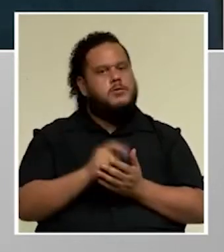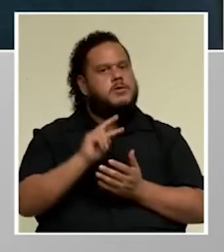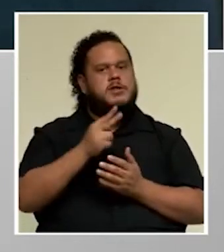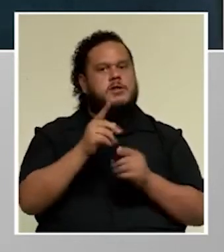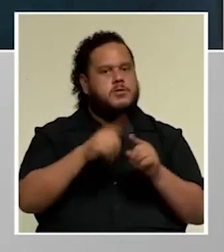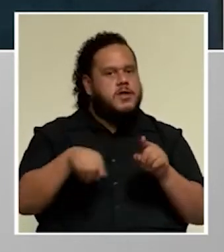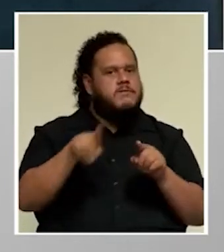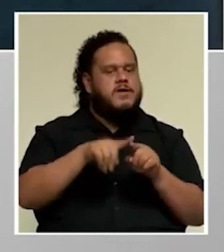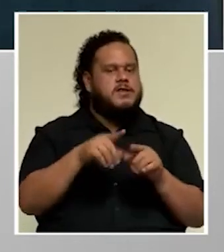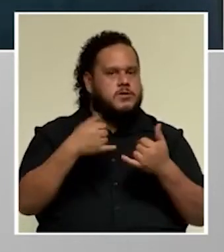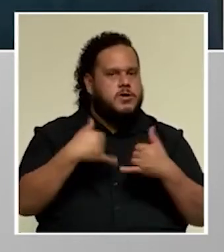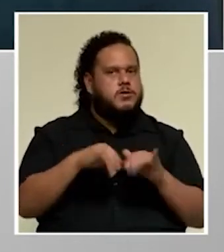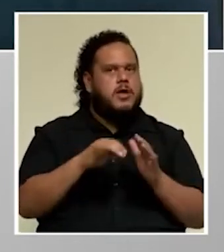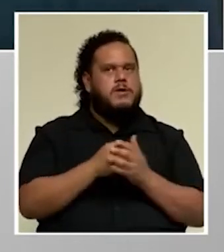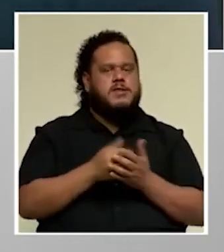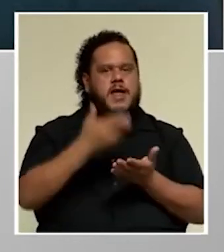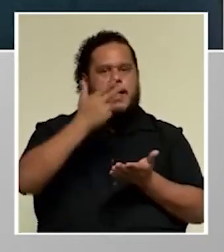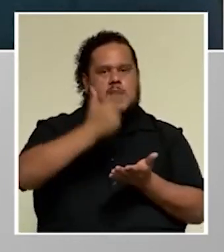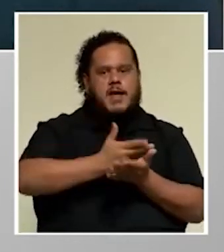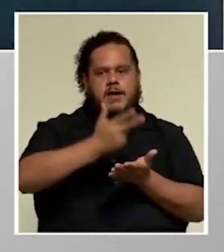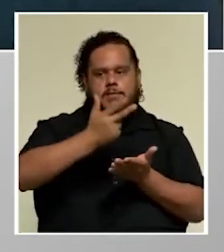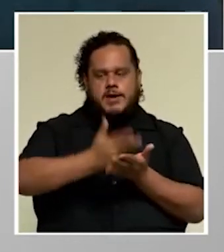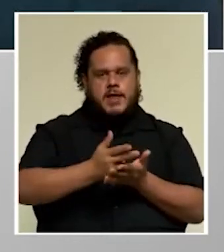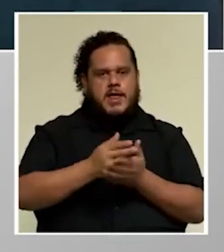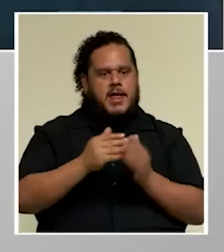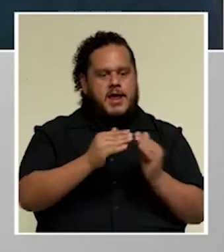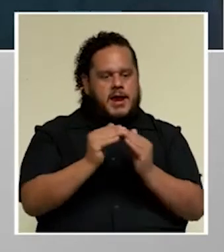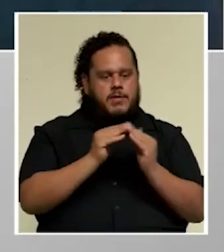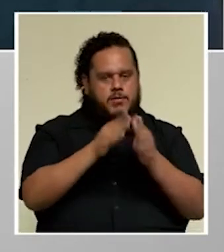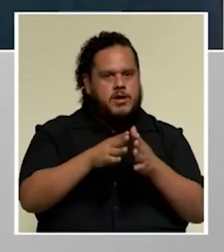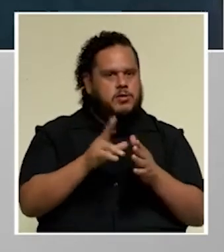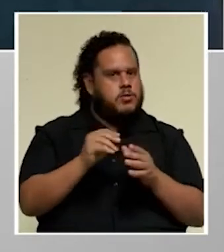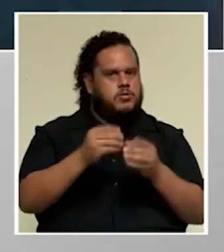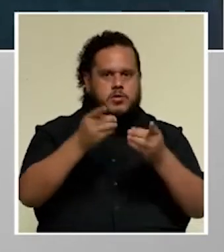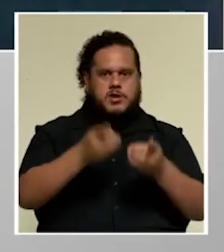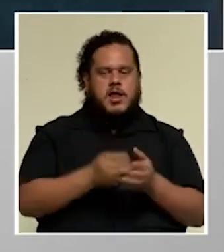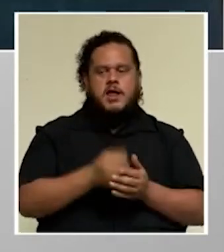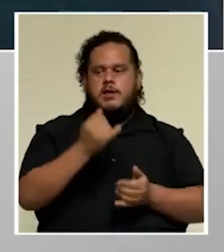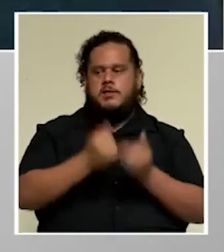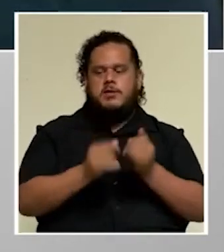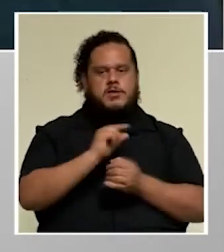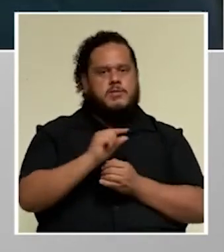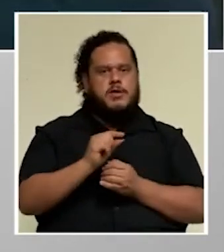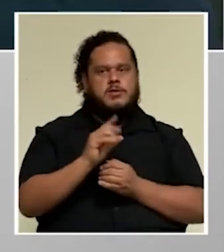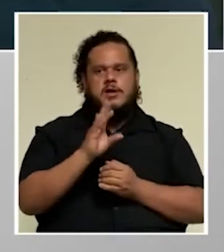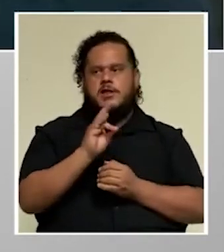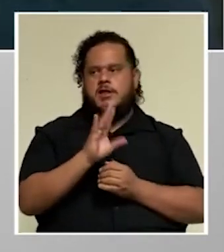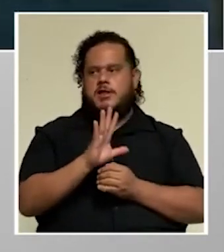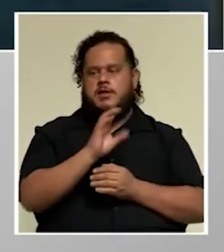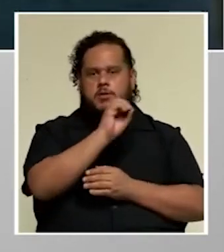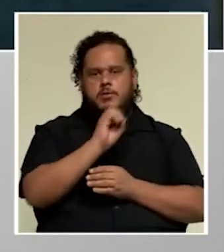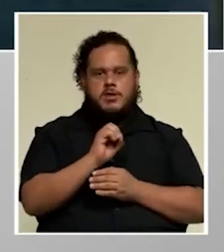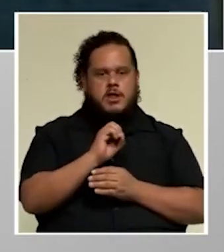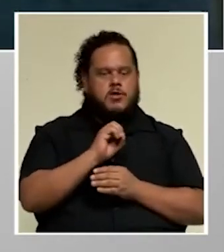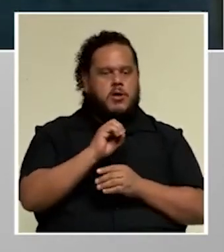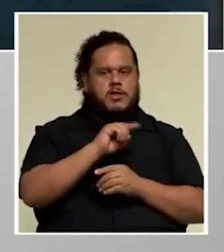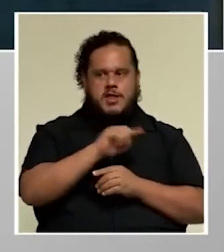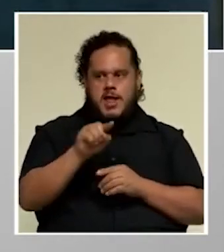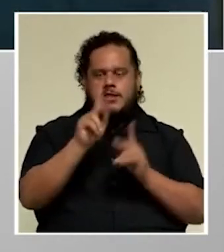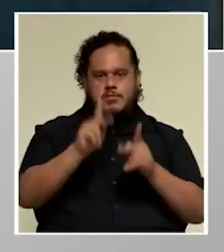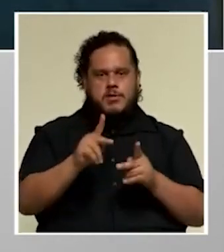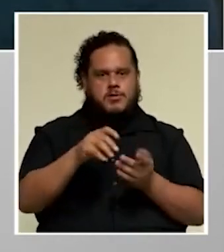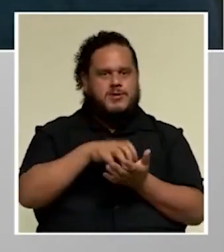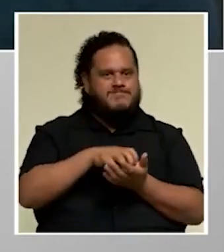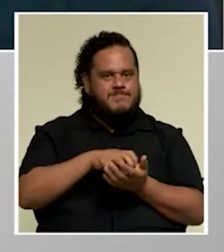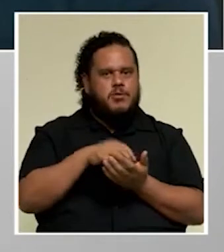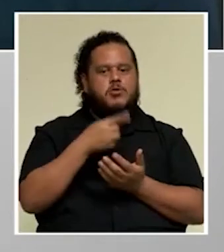todavía está, por decirlo así, parqueada la población indecisa, y una última semana en donde el 75% de esos indecisos nos van a decir por